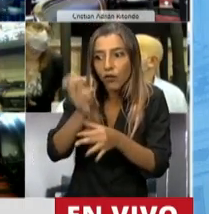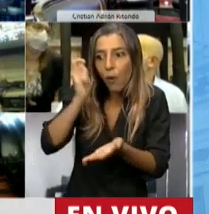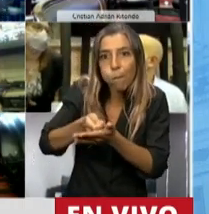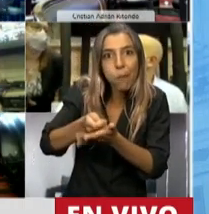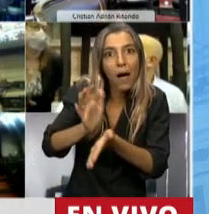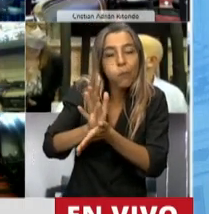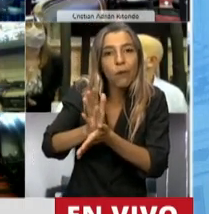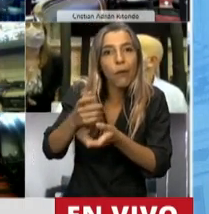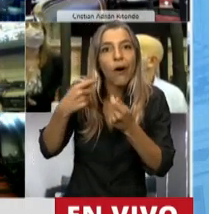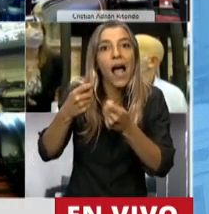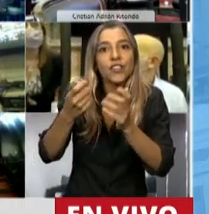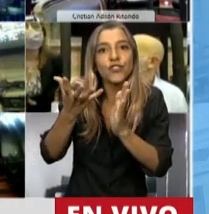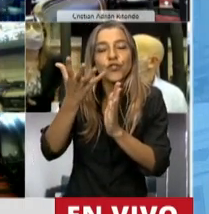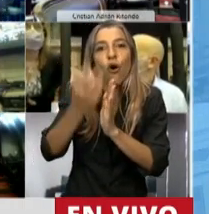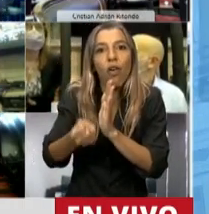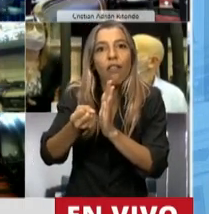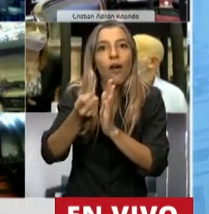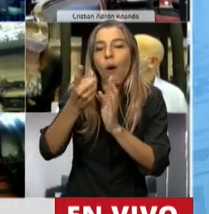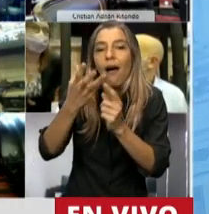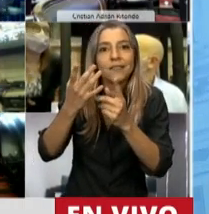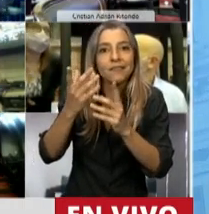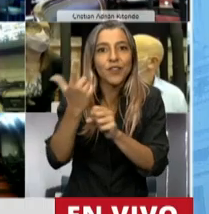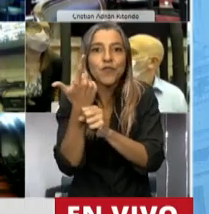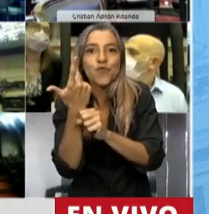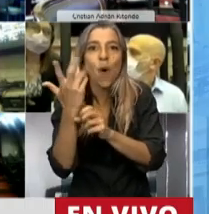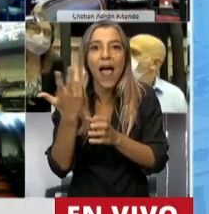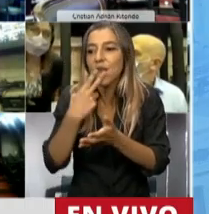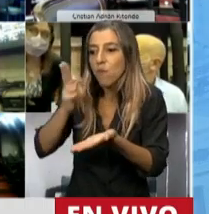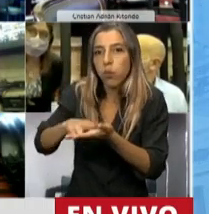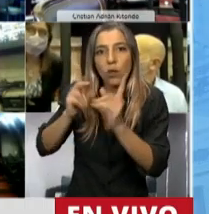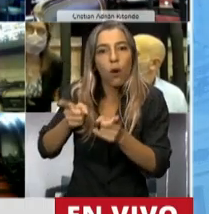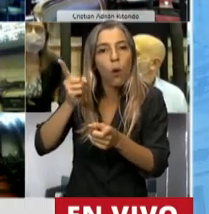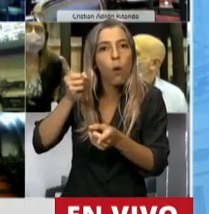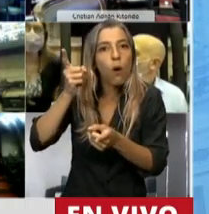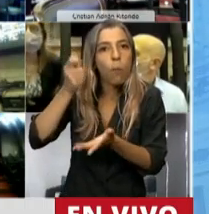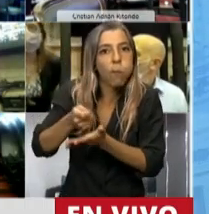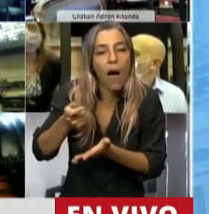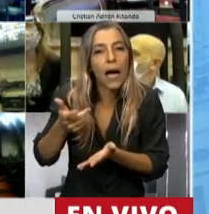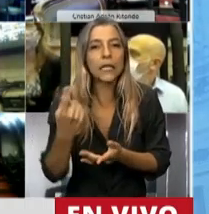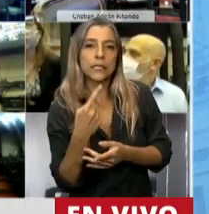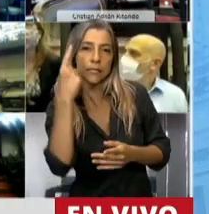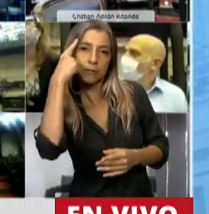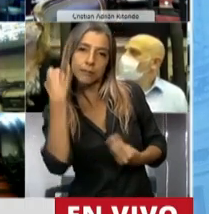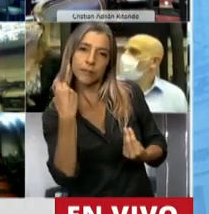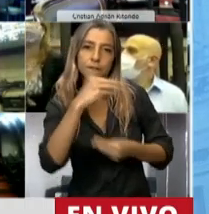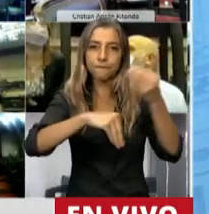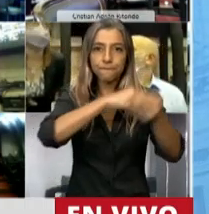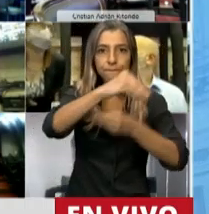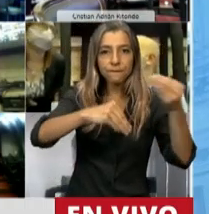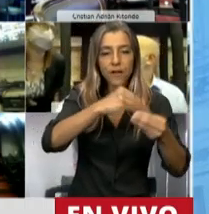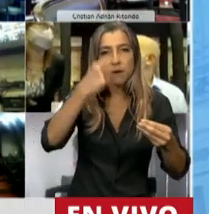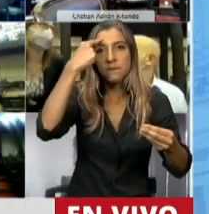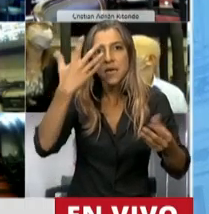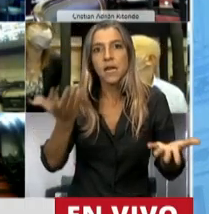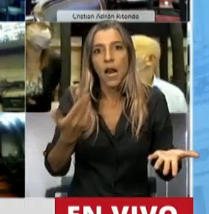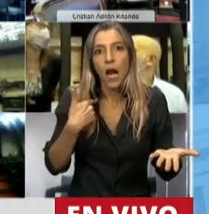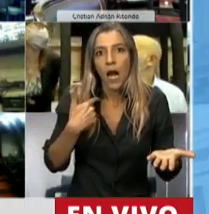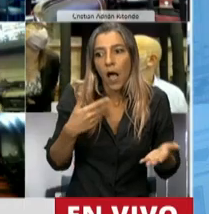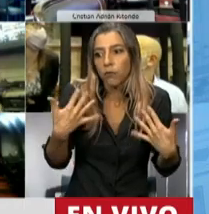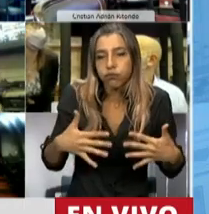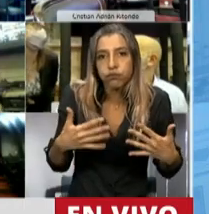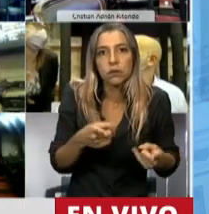inexplicable teniendo en cuenta la alta incidencia en la educación en el presupuesto familiar y lo esencial que resulta